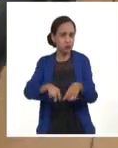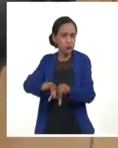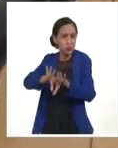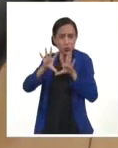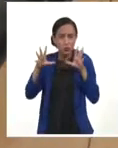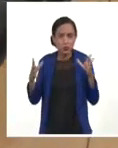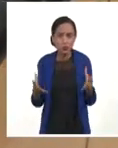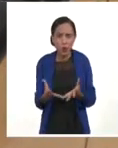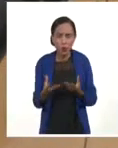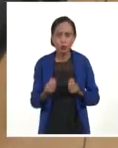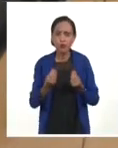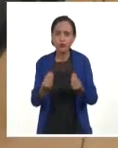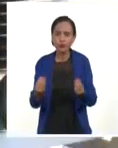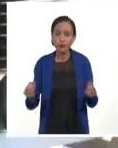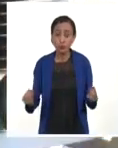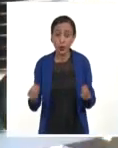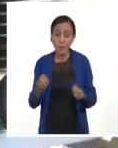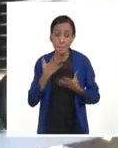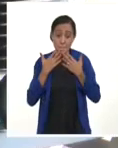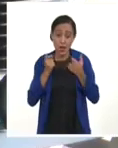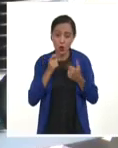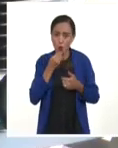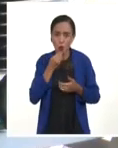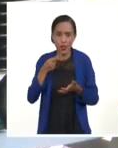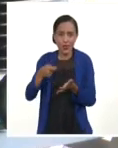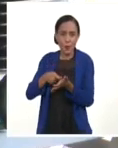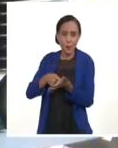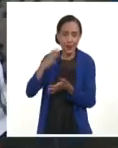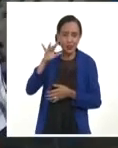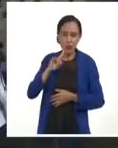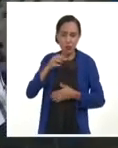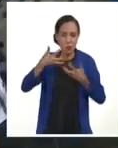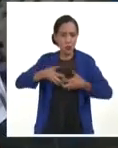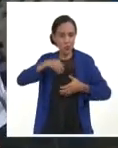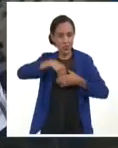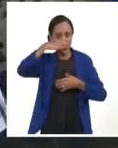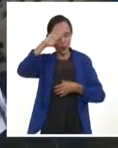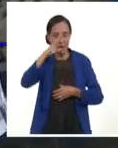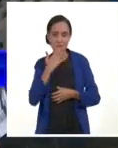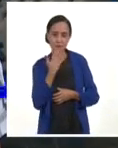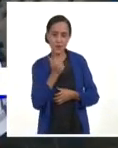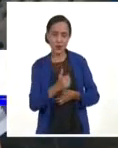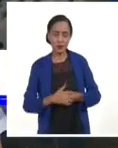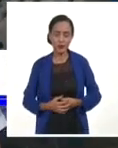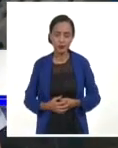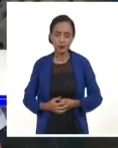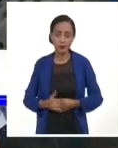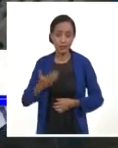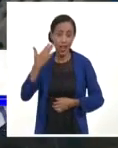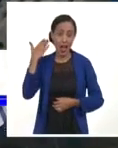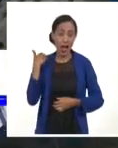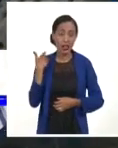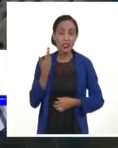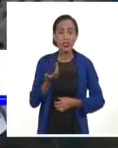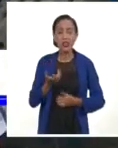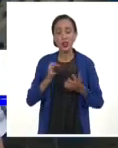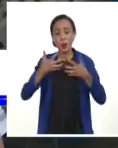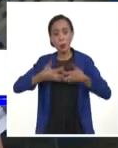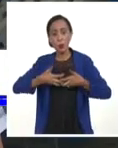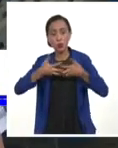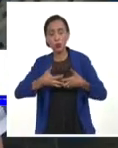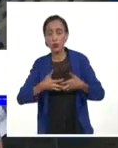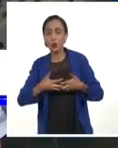casos, sustituyen compras en el exterior. Lo que se desperdiciaba de la producción,